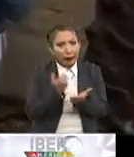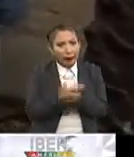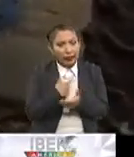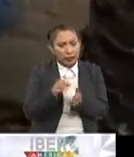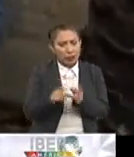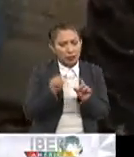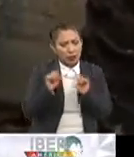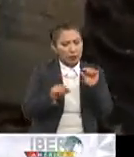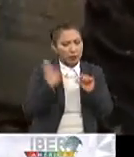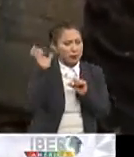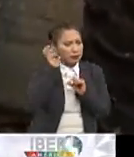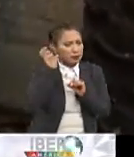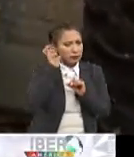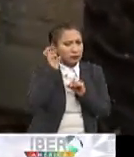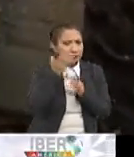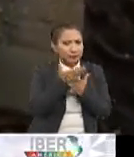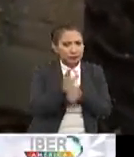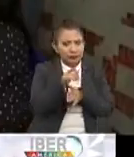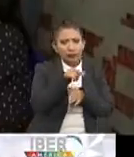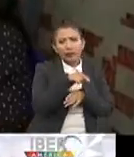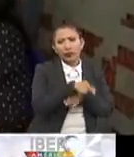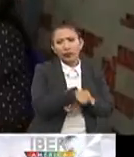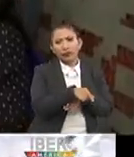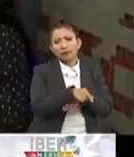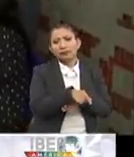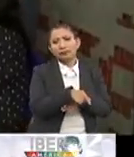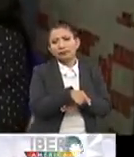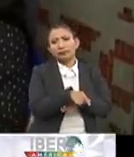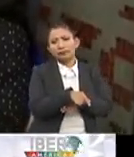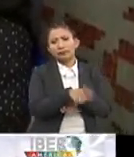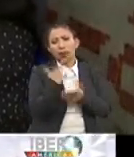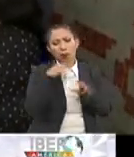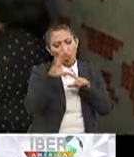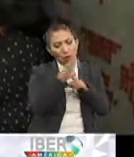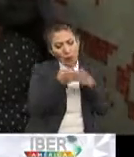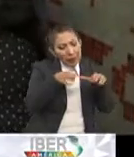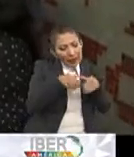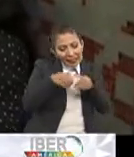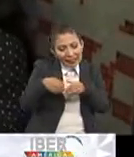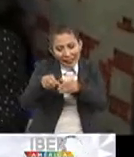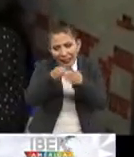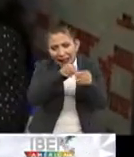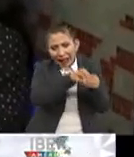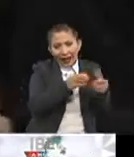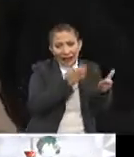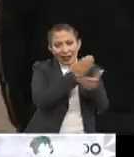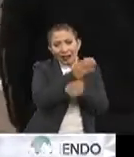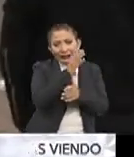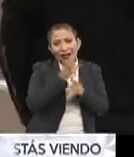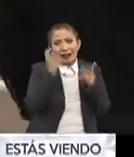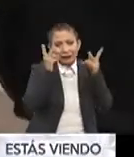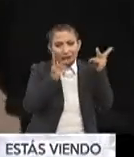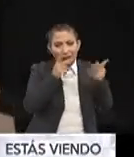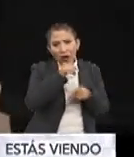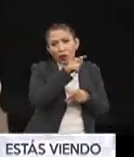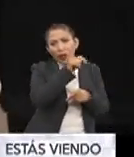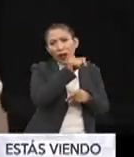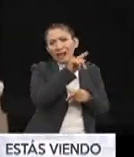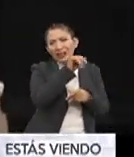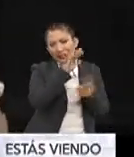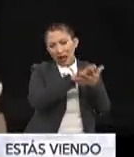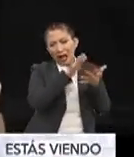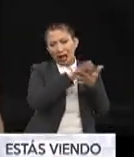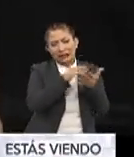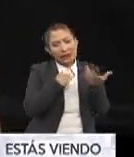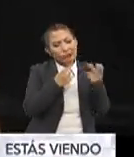hemos escuchado a Haddad hace pocos minutos en Curitiba, que ha ido justamente a visitar a Lula da Silva, que está ahí en la cárcel,